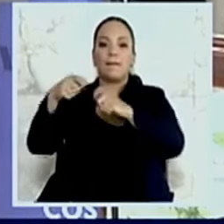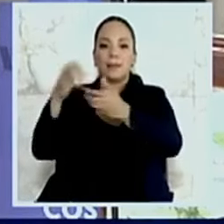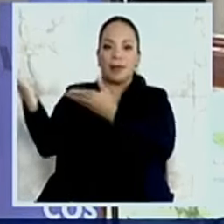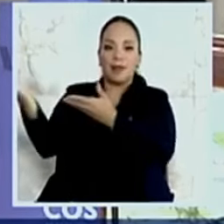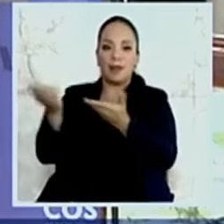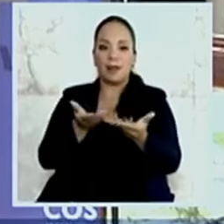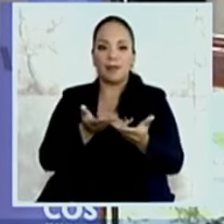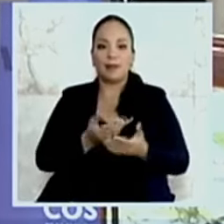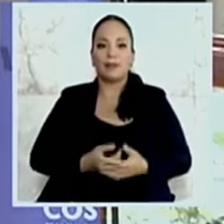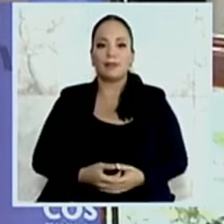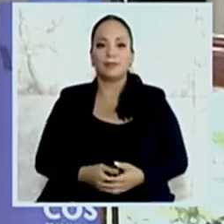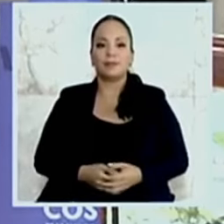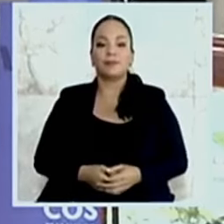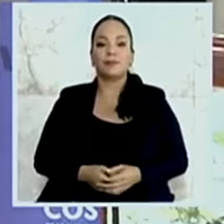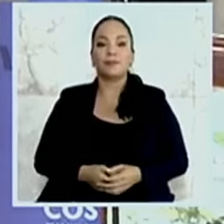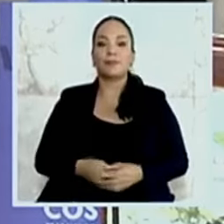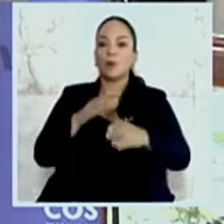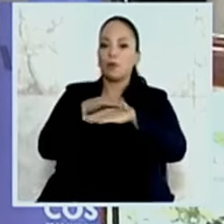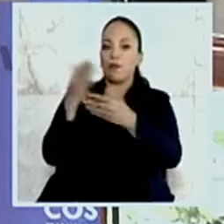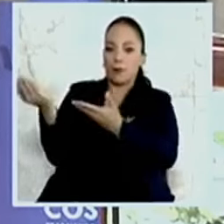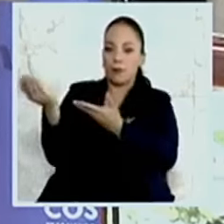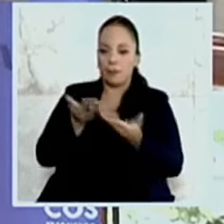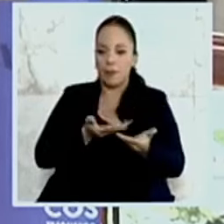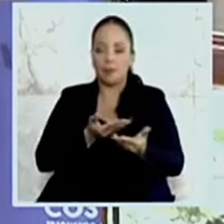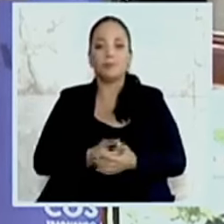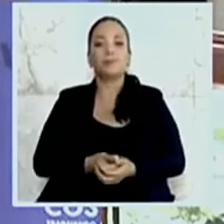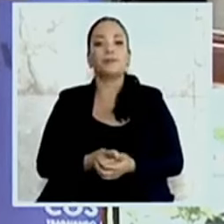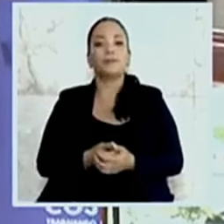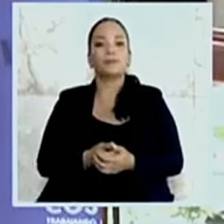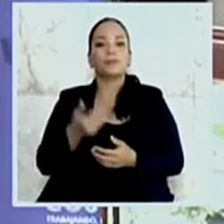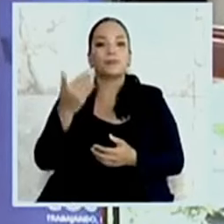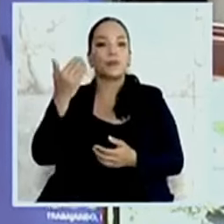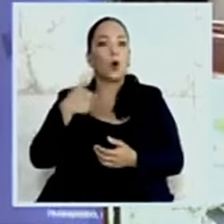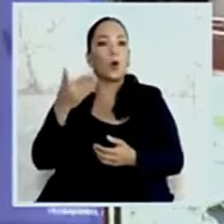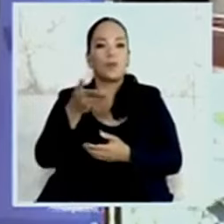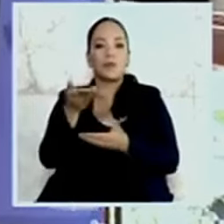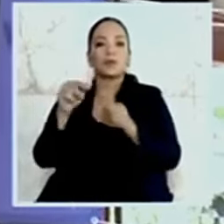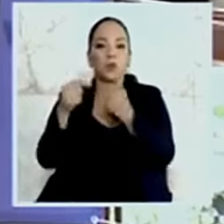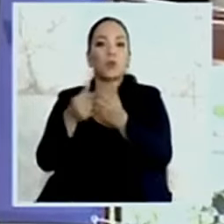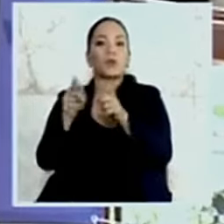Adelante. Pasen, compañeros y compañera.